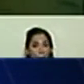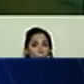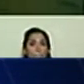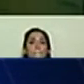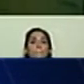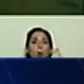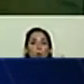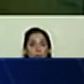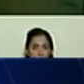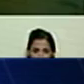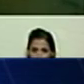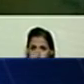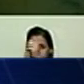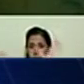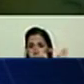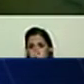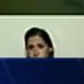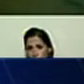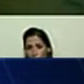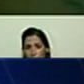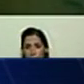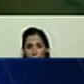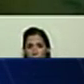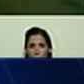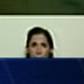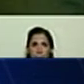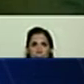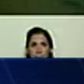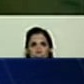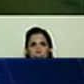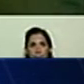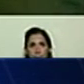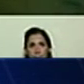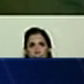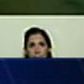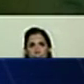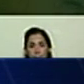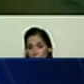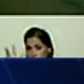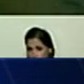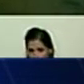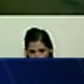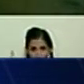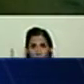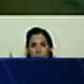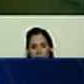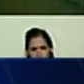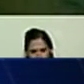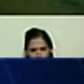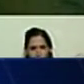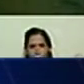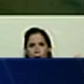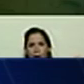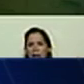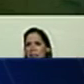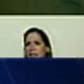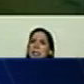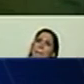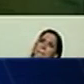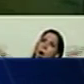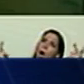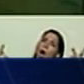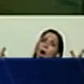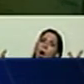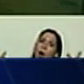y líderes de partidos de oposición avalen abiertamente la precitada declaración, con